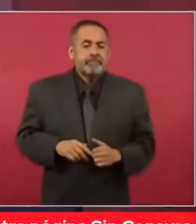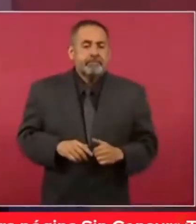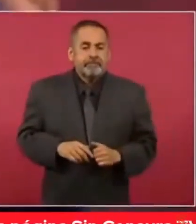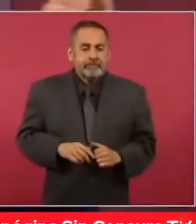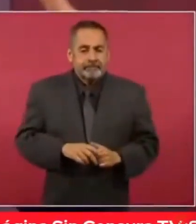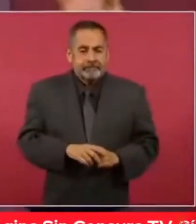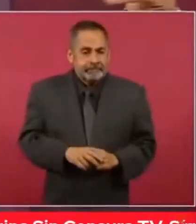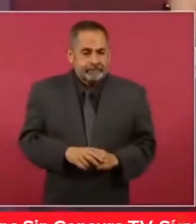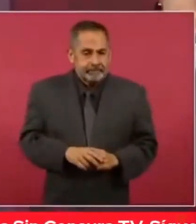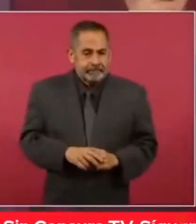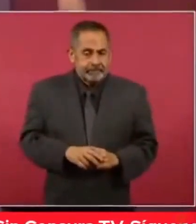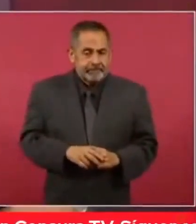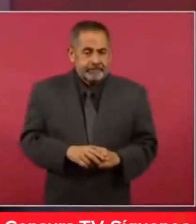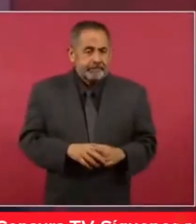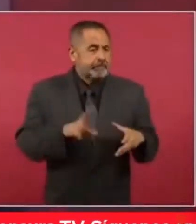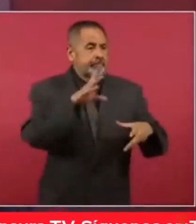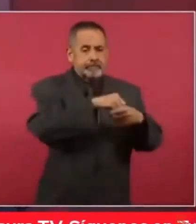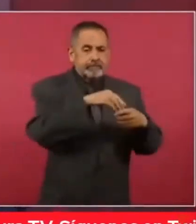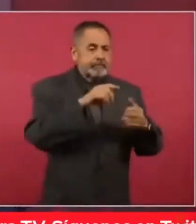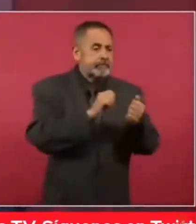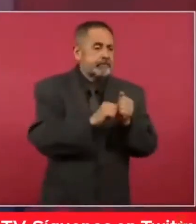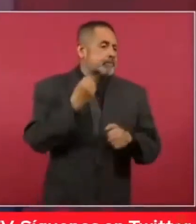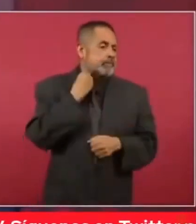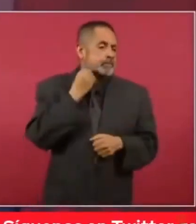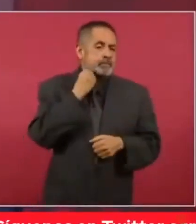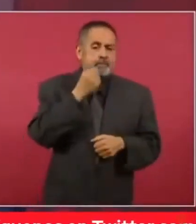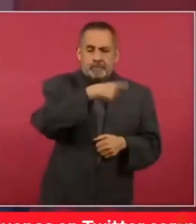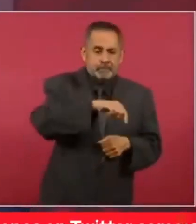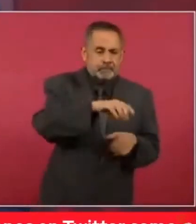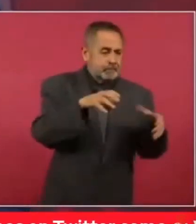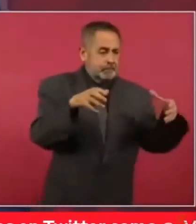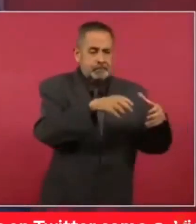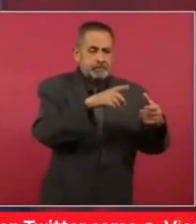en la abogacía.